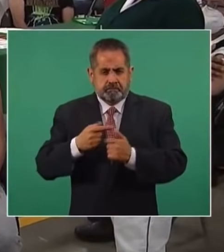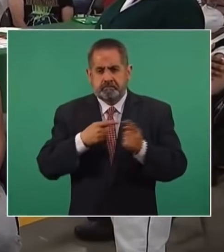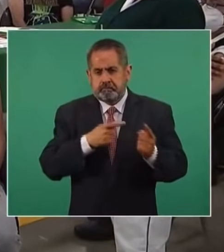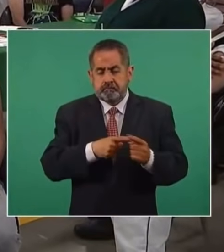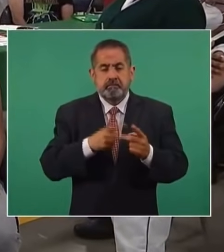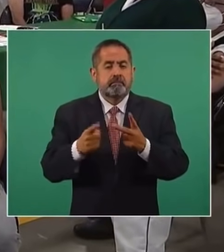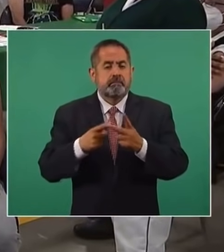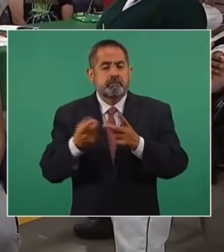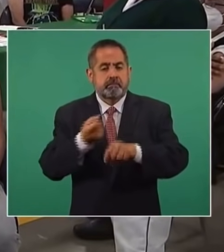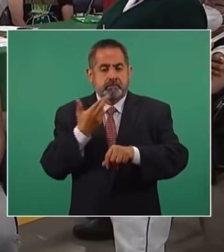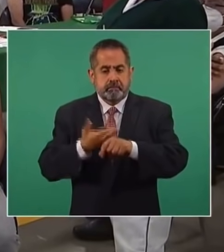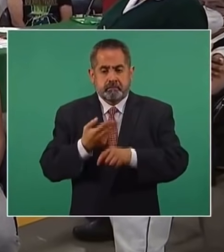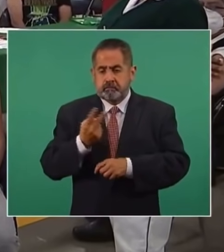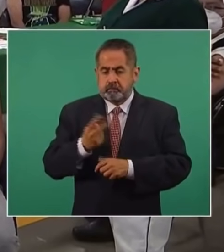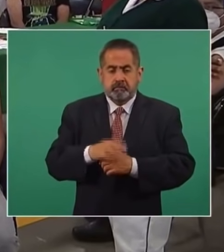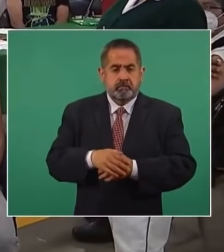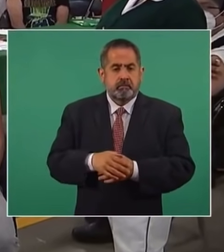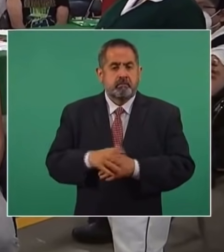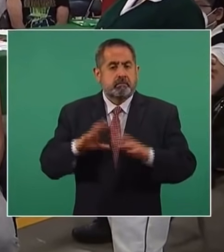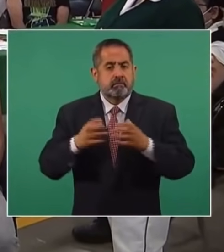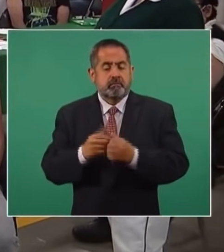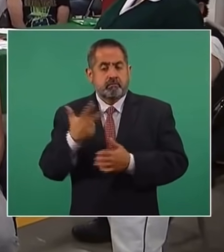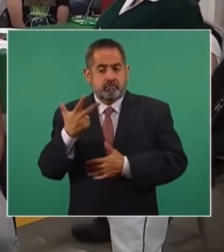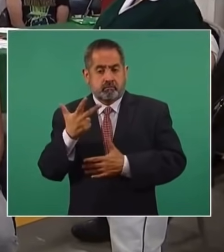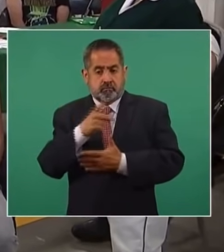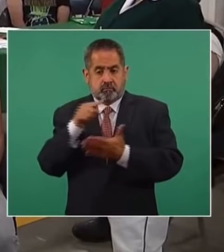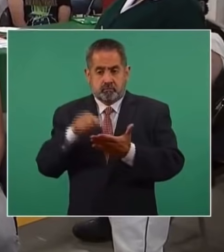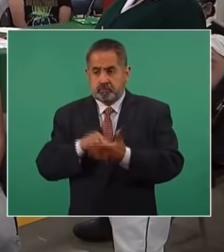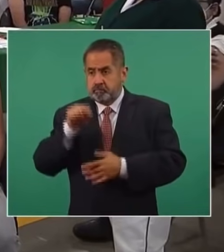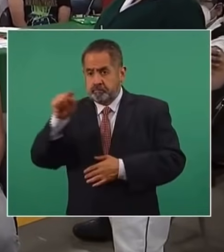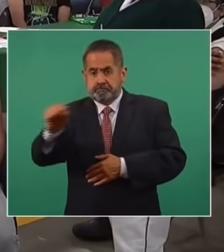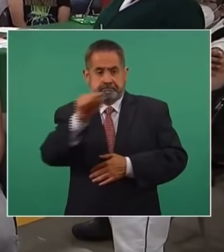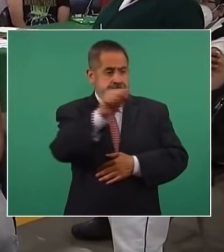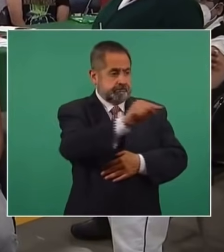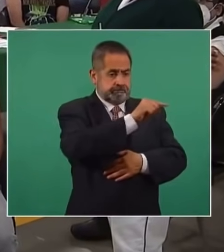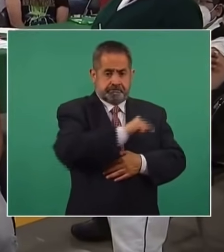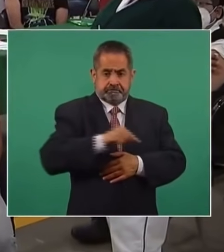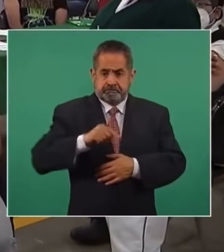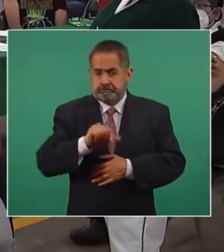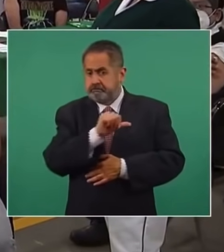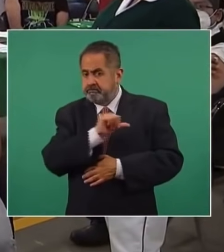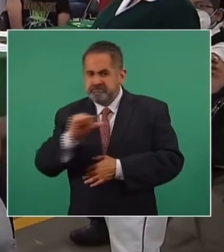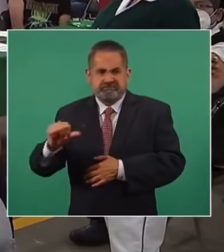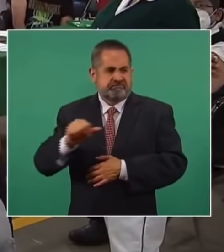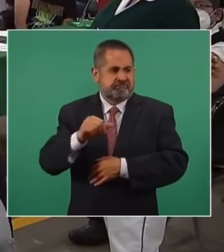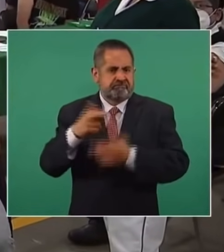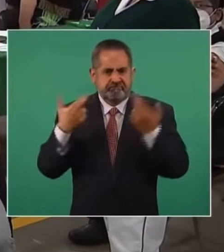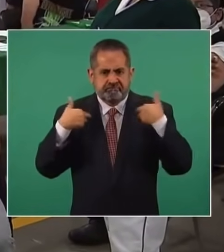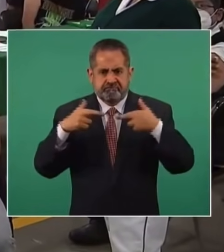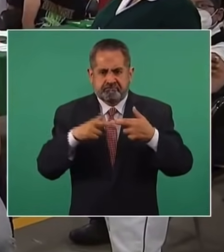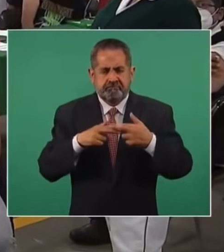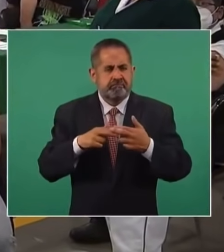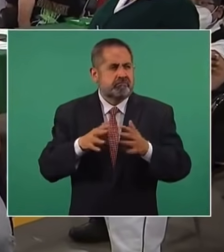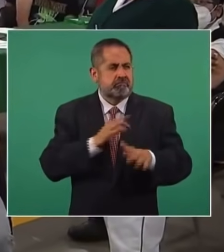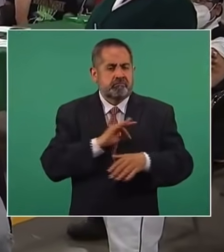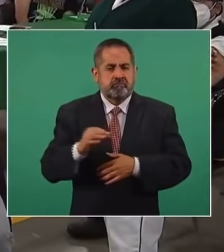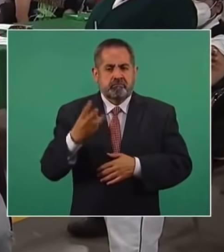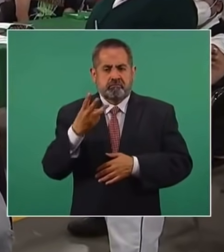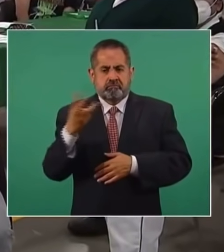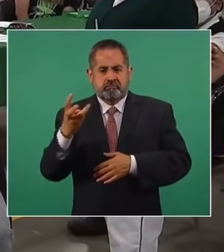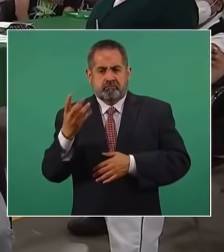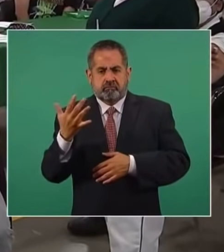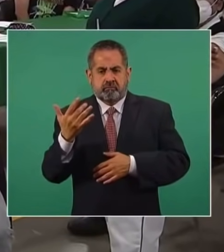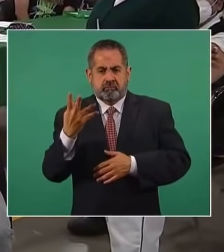secretario. Son 8 sedes en donde se van a vacunar a todo el personal educativo. Son cerca de